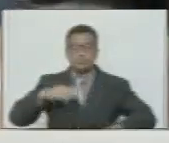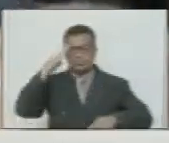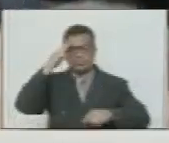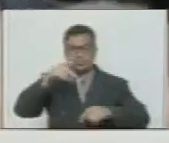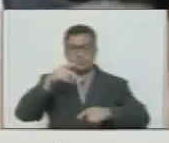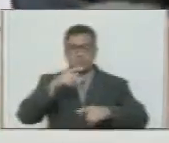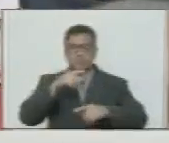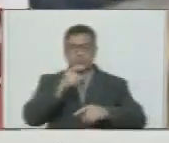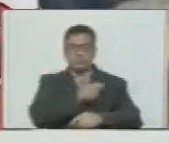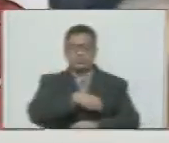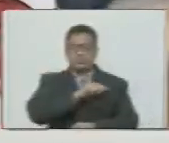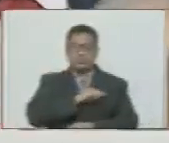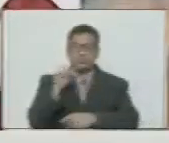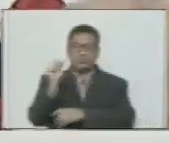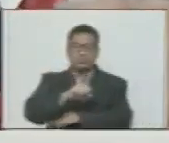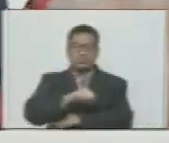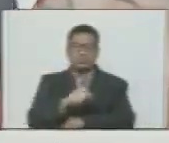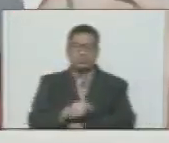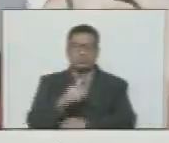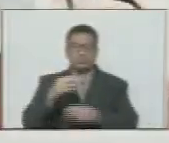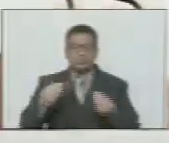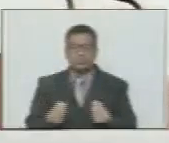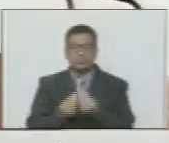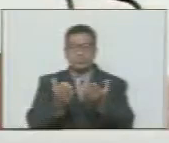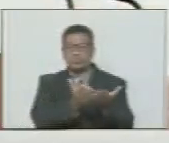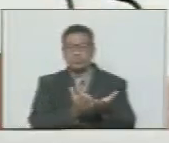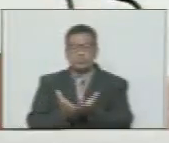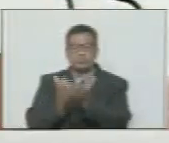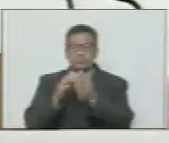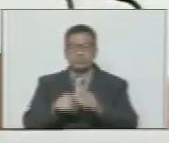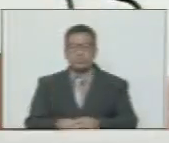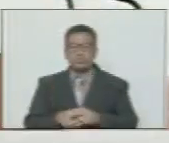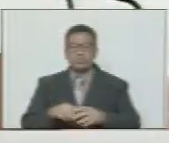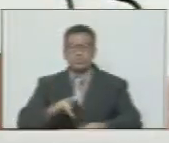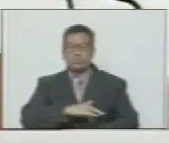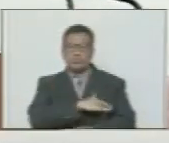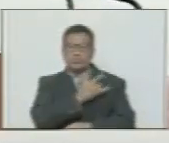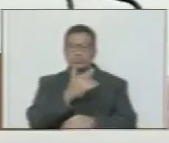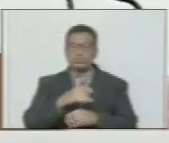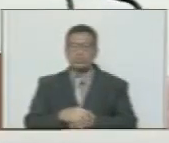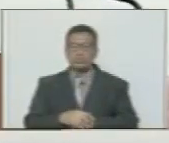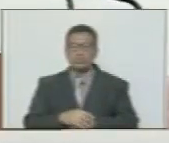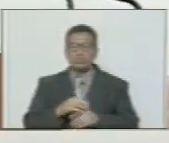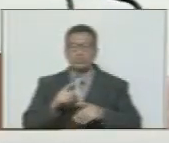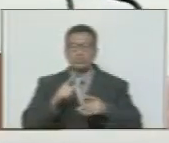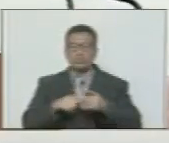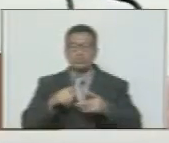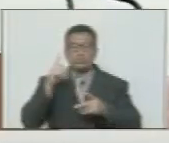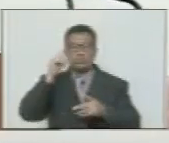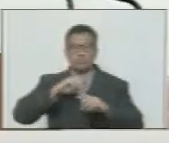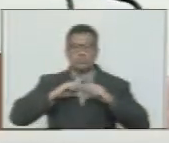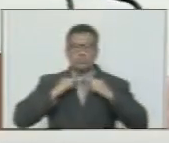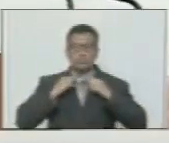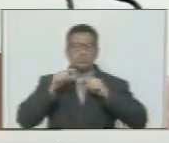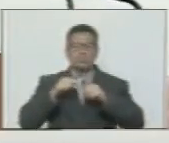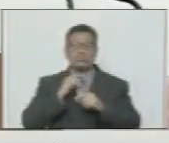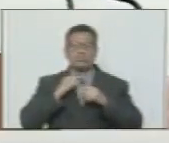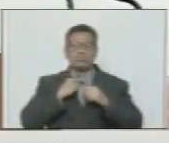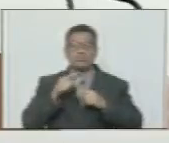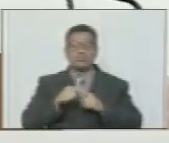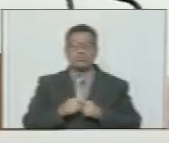ejército imperialista y realista de España, acompañado de estudiantes, universitarios y seminaristas.